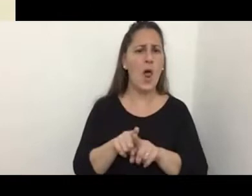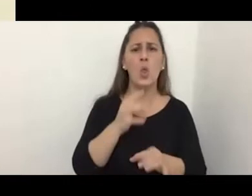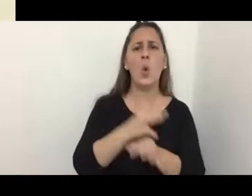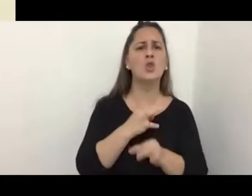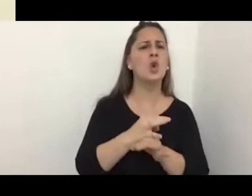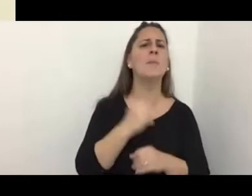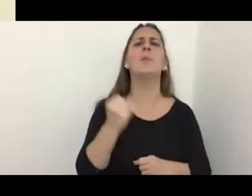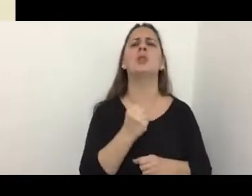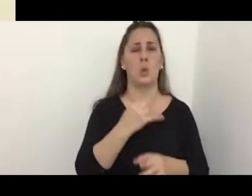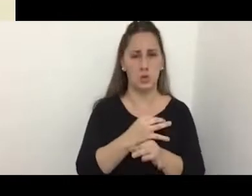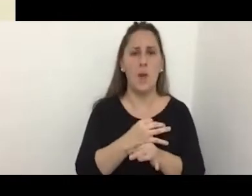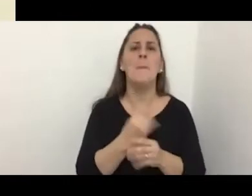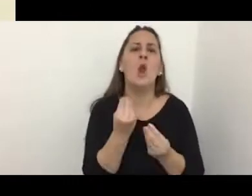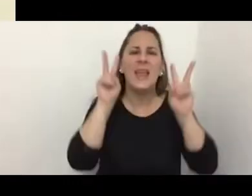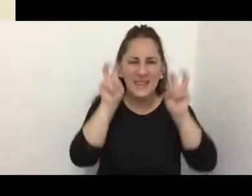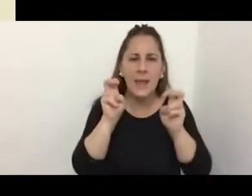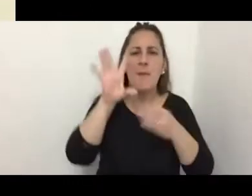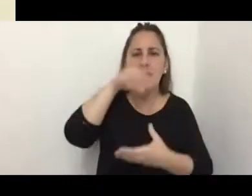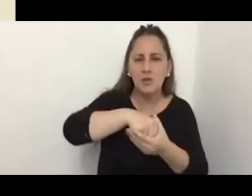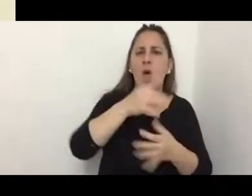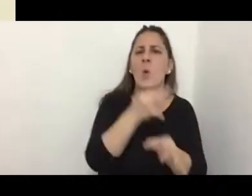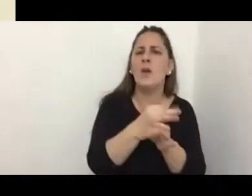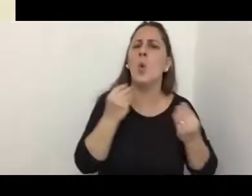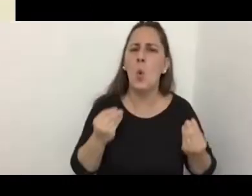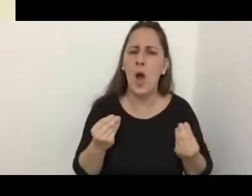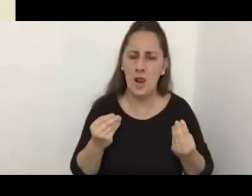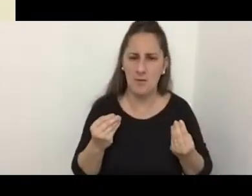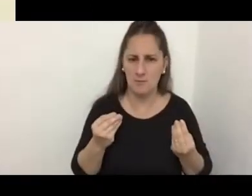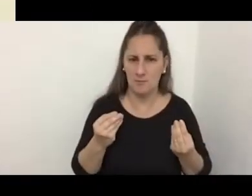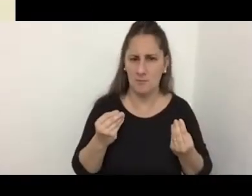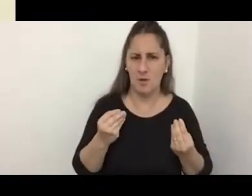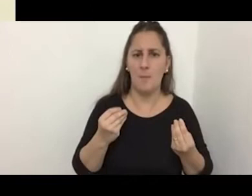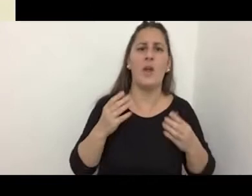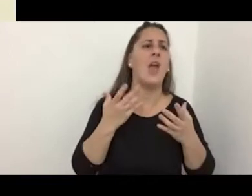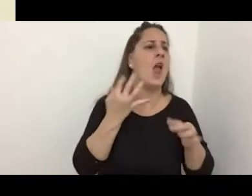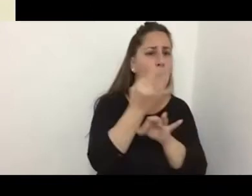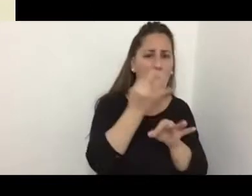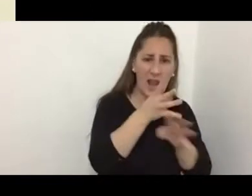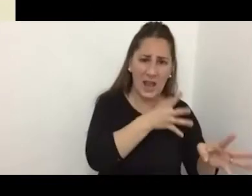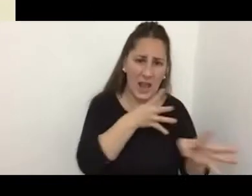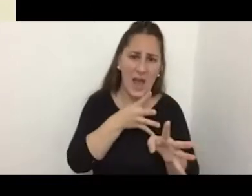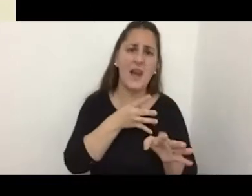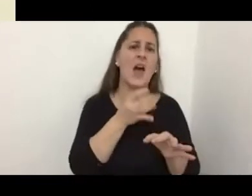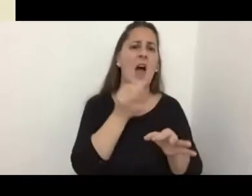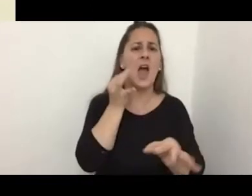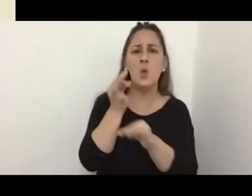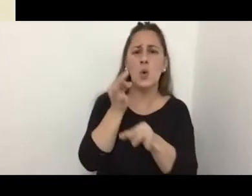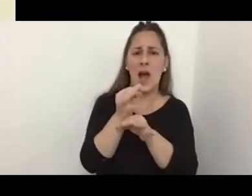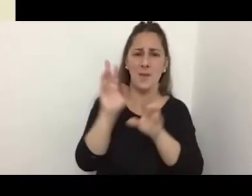educación. ¿Qué educación? ¿Para qué? Porque podemos educar para la guerra, podemos educar para la paz, hay un montón de cosas sobre